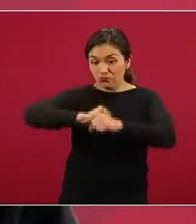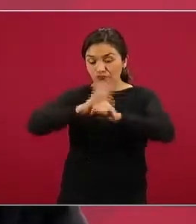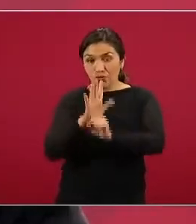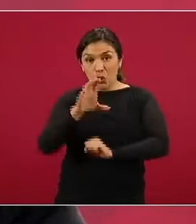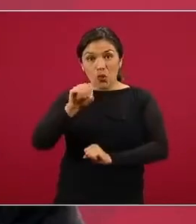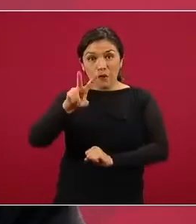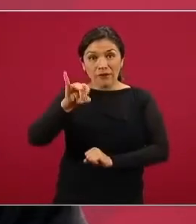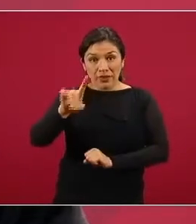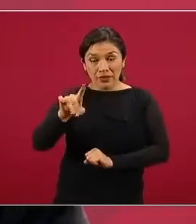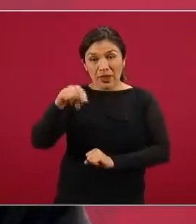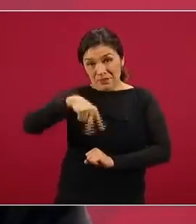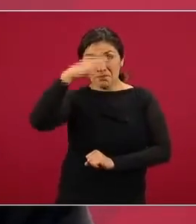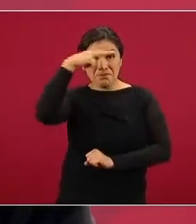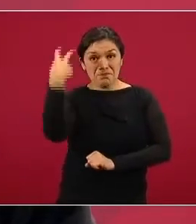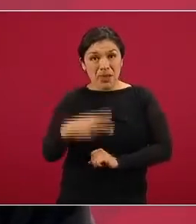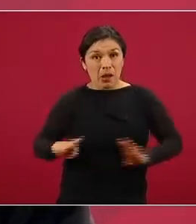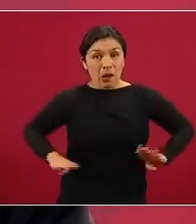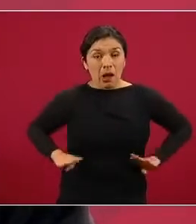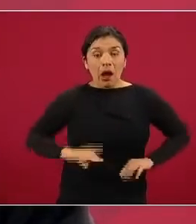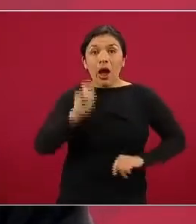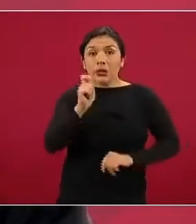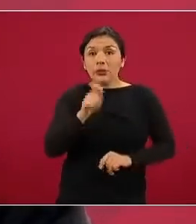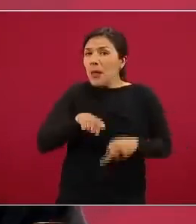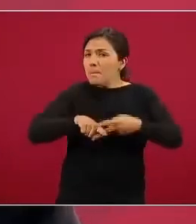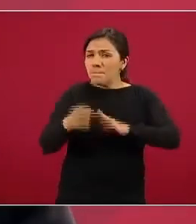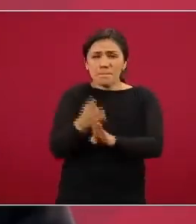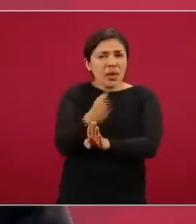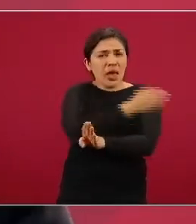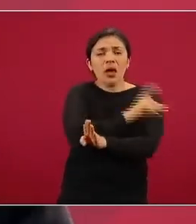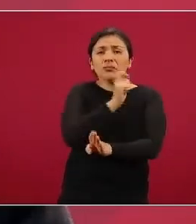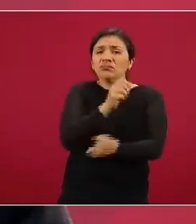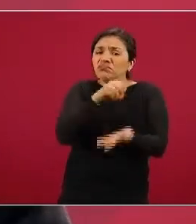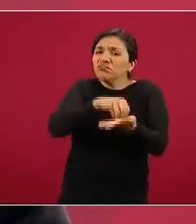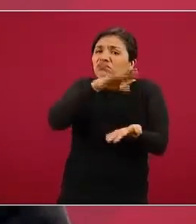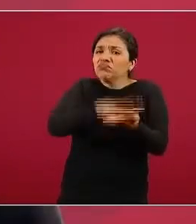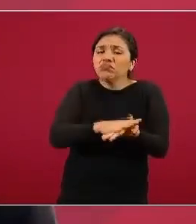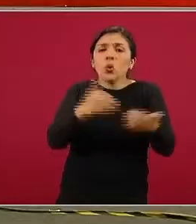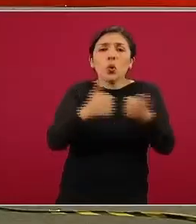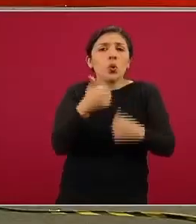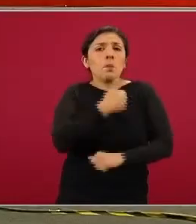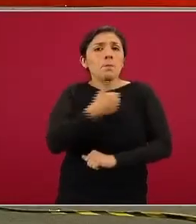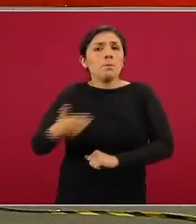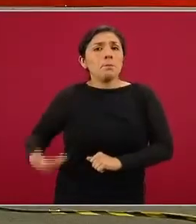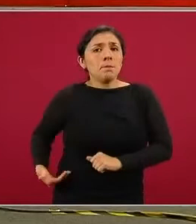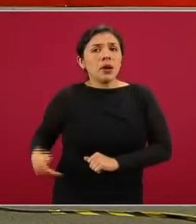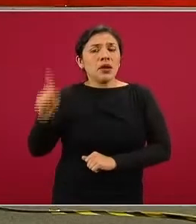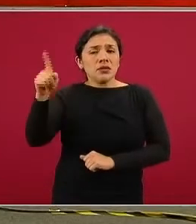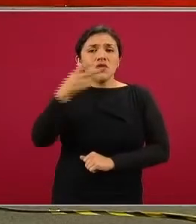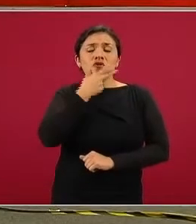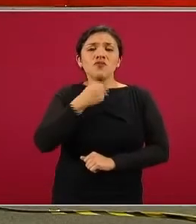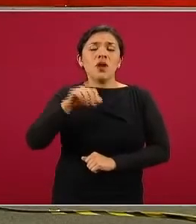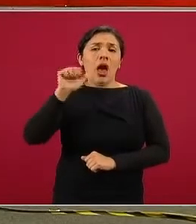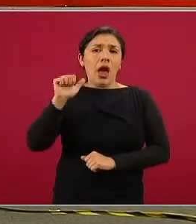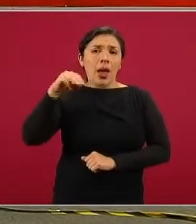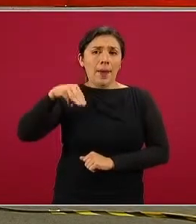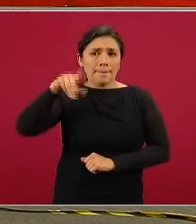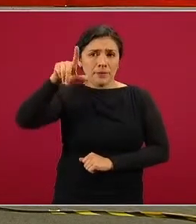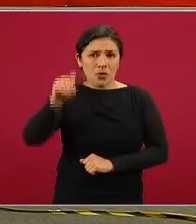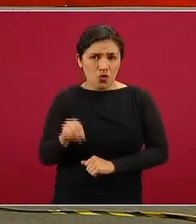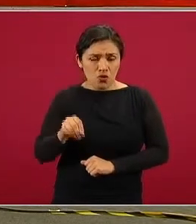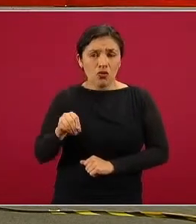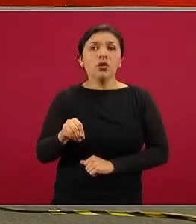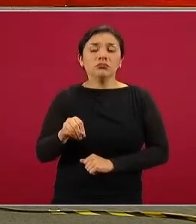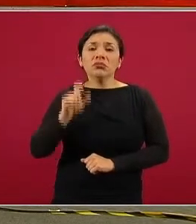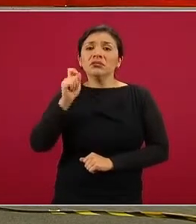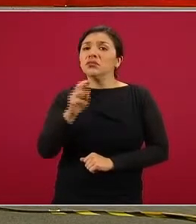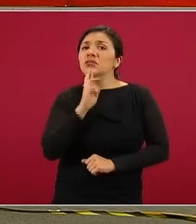COVID, en el caso mexicano, desde el inicio fue establecida por nuestro presidente, el licenciado López Obrador, como